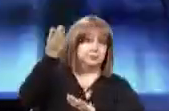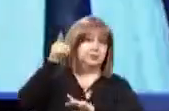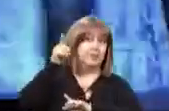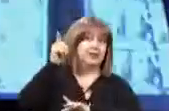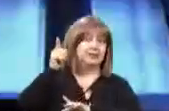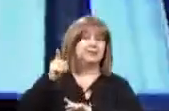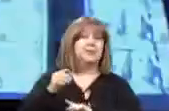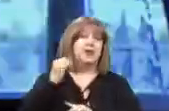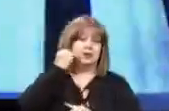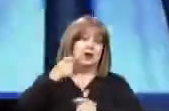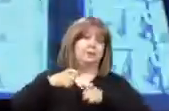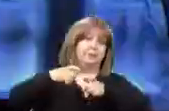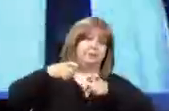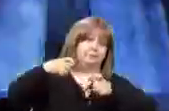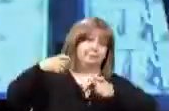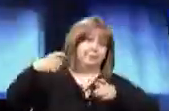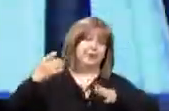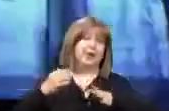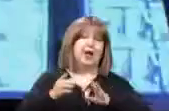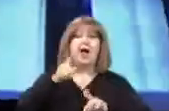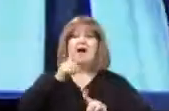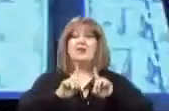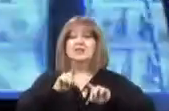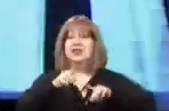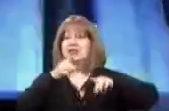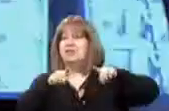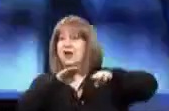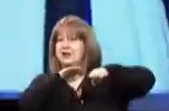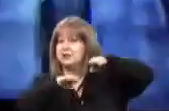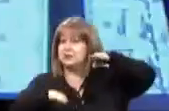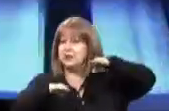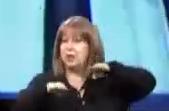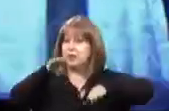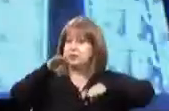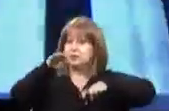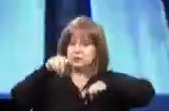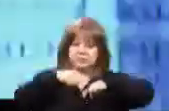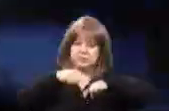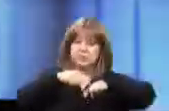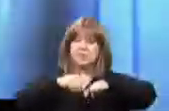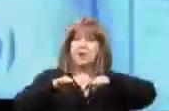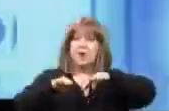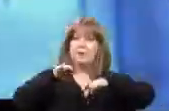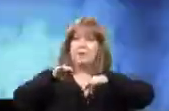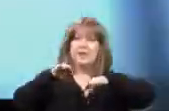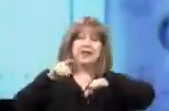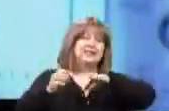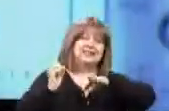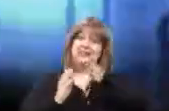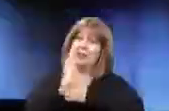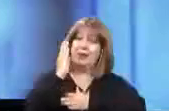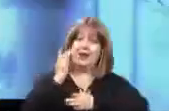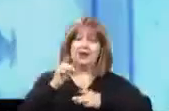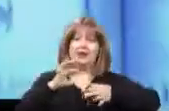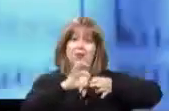financieros. Han venido creciendo y a veces hay algún desfasaje, pero en realidad vos ves la tendencia de uno y el otro siempre van